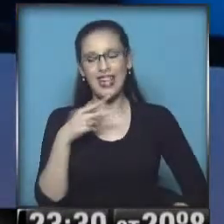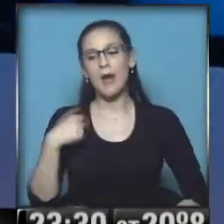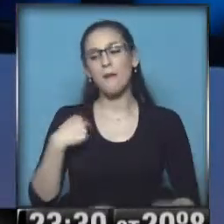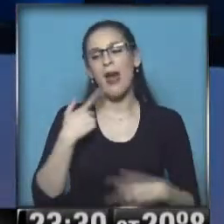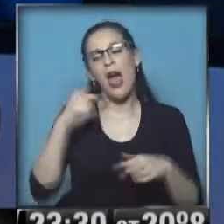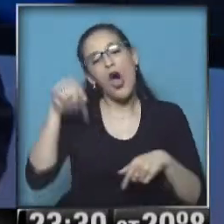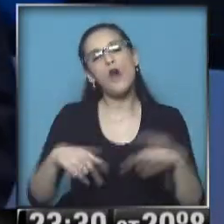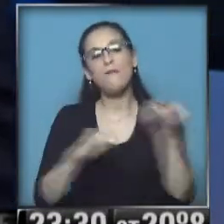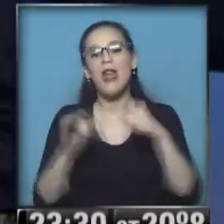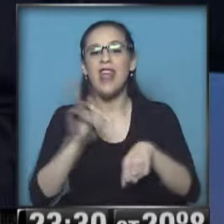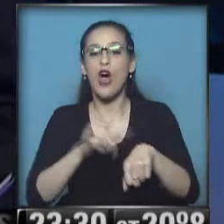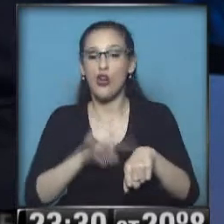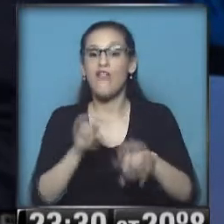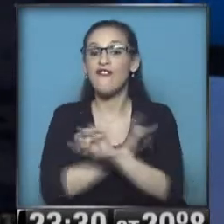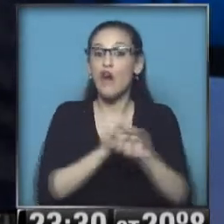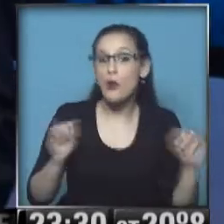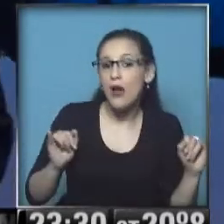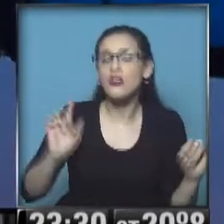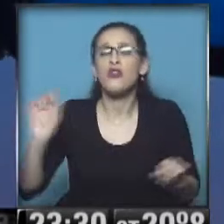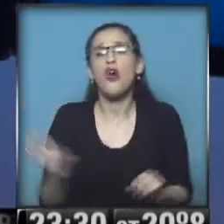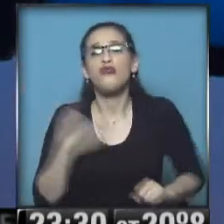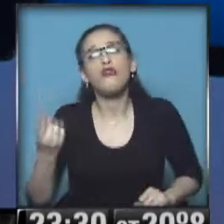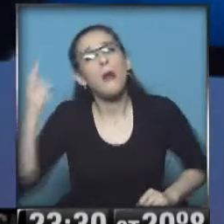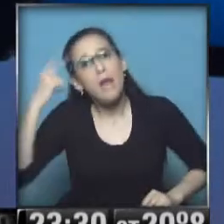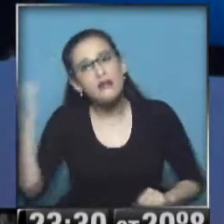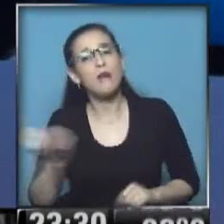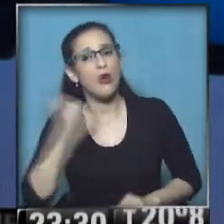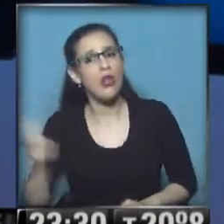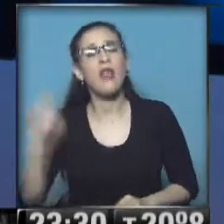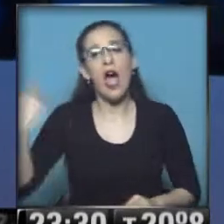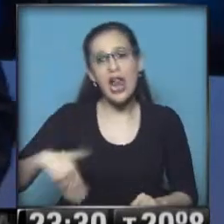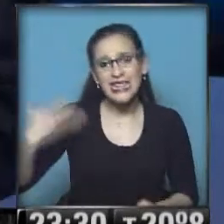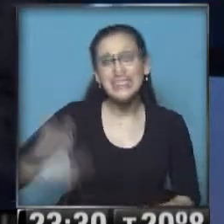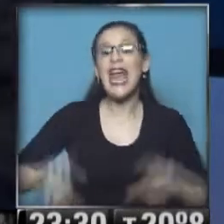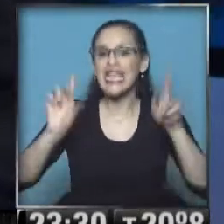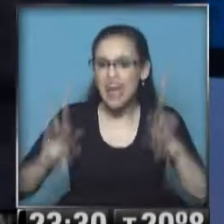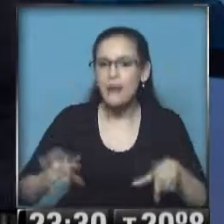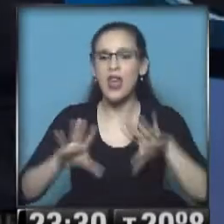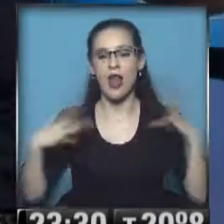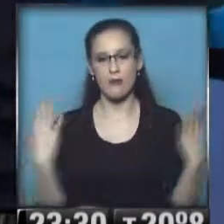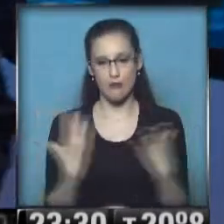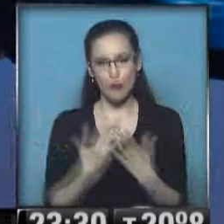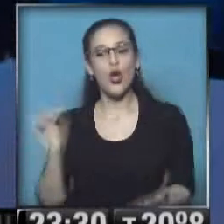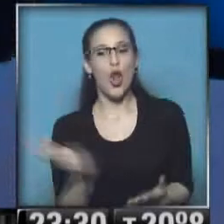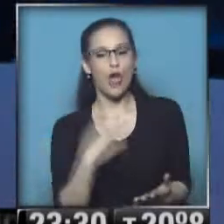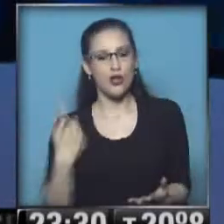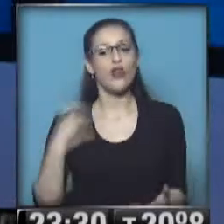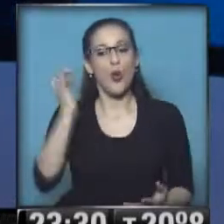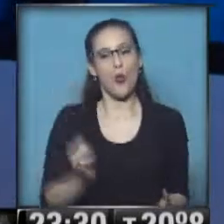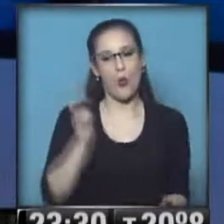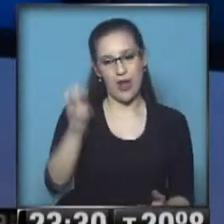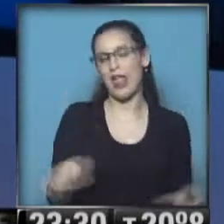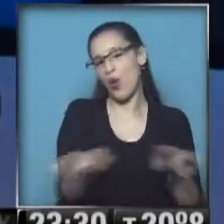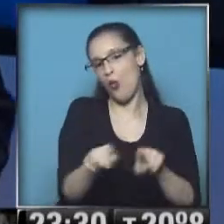ustedes media hora de información, lo que creemos que ha sido lo más importante, lo que ocurrió en la Argentina y en el mundo, te lo vamos a contar aquí, como todos los días. Y